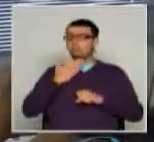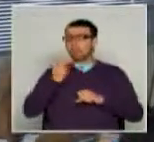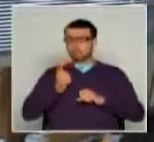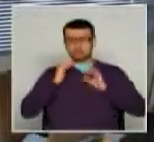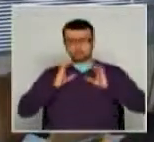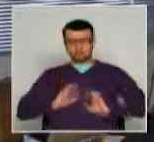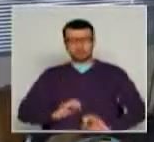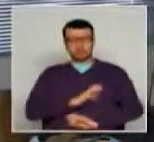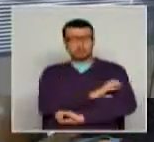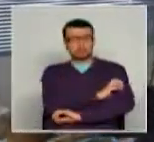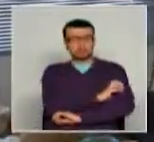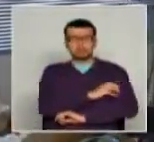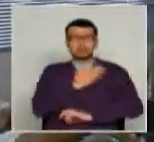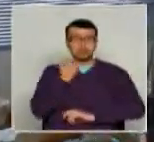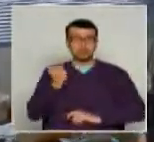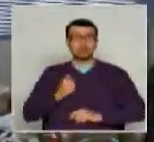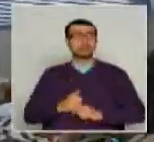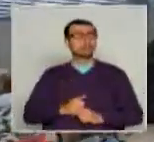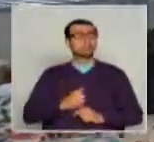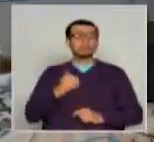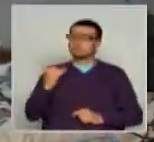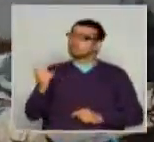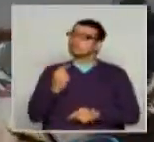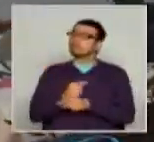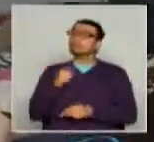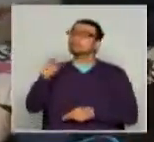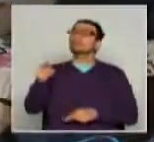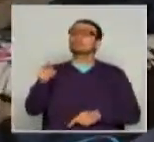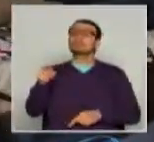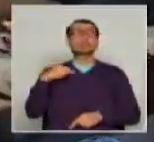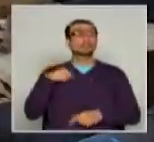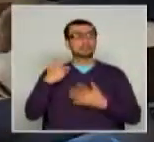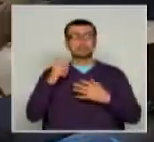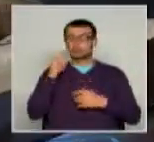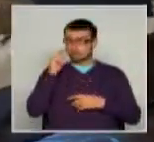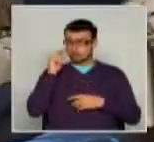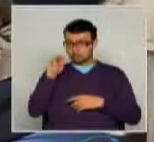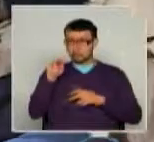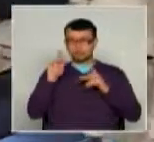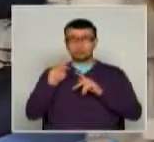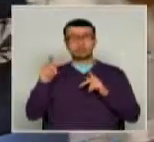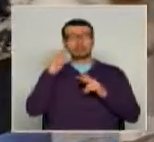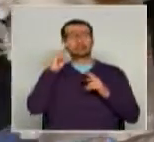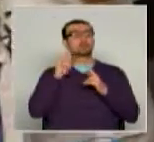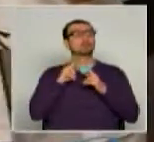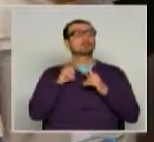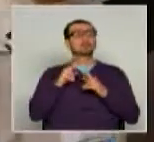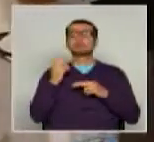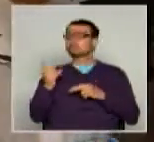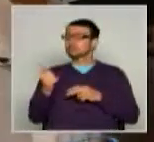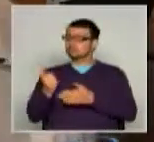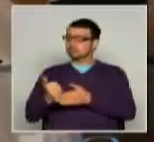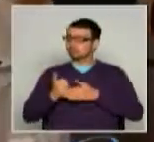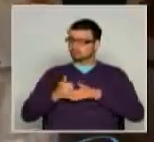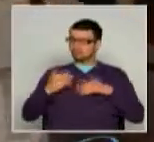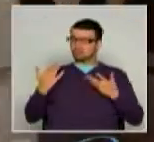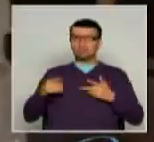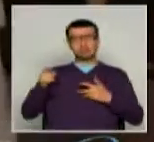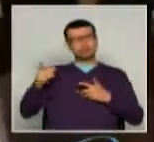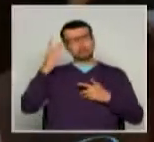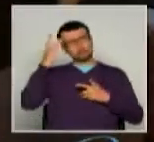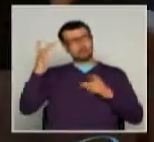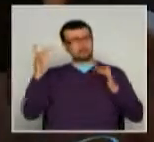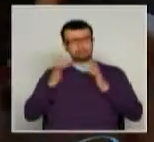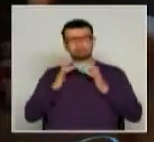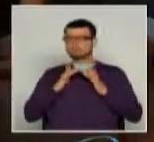muscular. Estoy hablando precisamente de este equipo, Raúl, que yo quiero que la gente conozca qué beneficios tiene y por qué lo utiliza en el